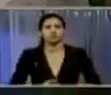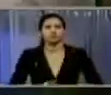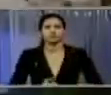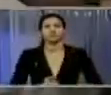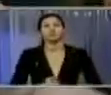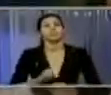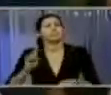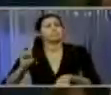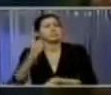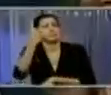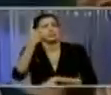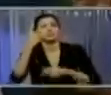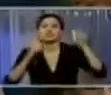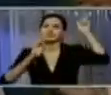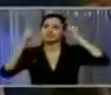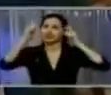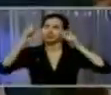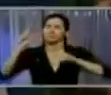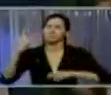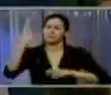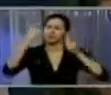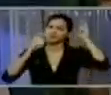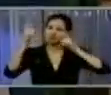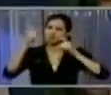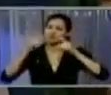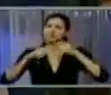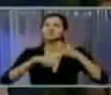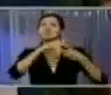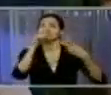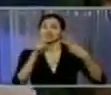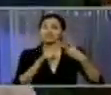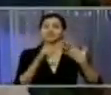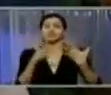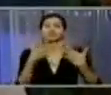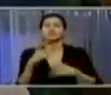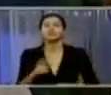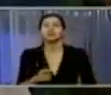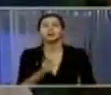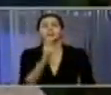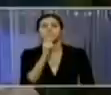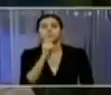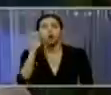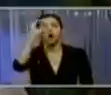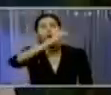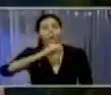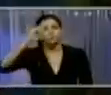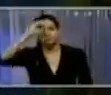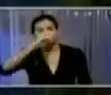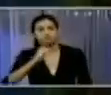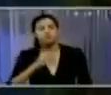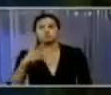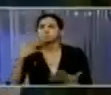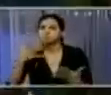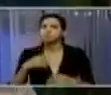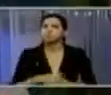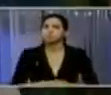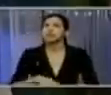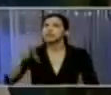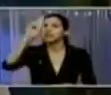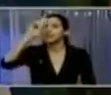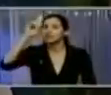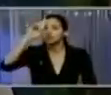sin lugar a dudas. Pero yo digo en el campo de la opinión pública, ¿quién insiste? Y tiene razón José